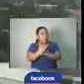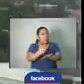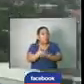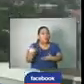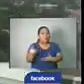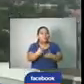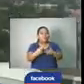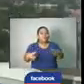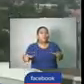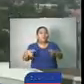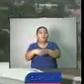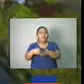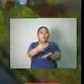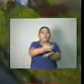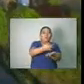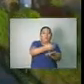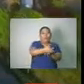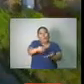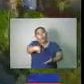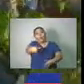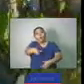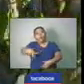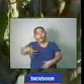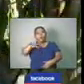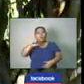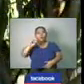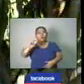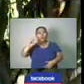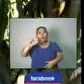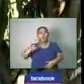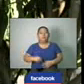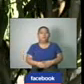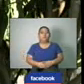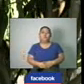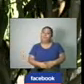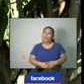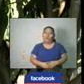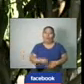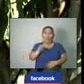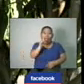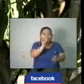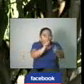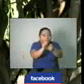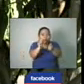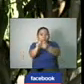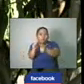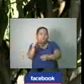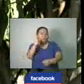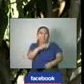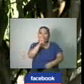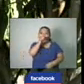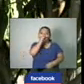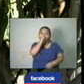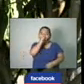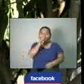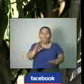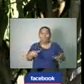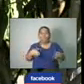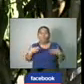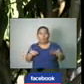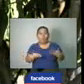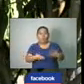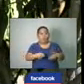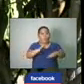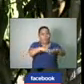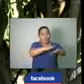conforman Tegucigalpa y San Pedro Sula. No decimos cuáles son, va a ser a través de la gaceta